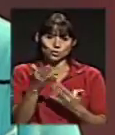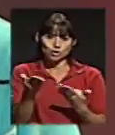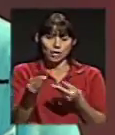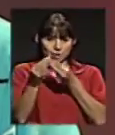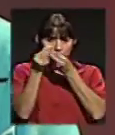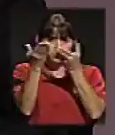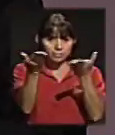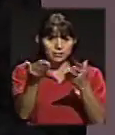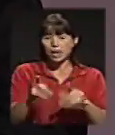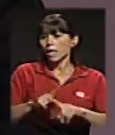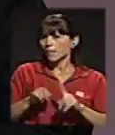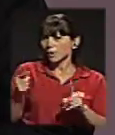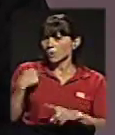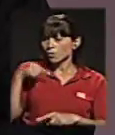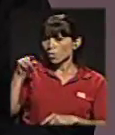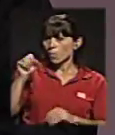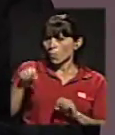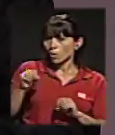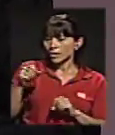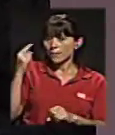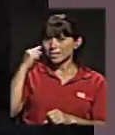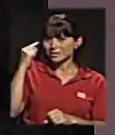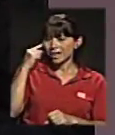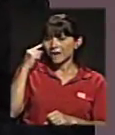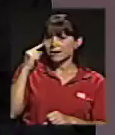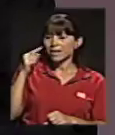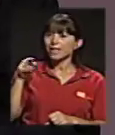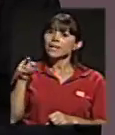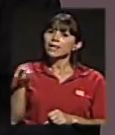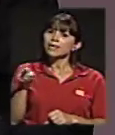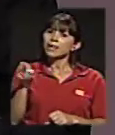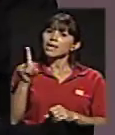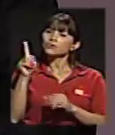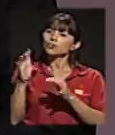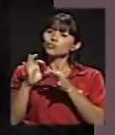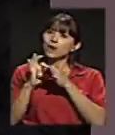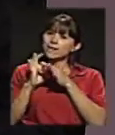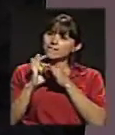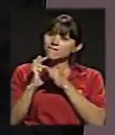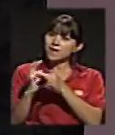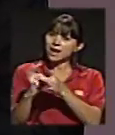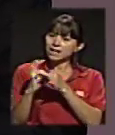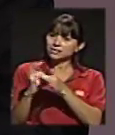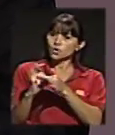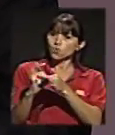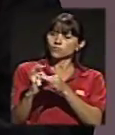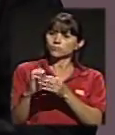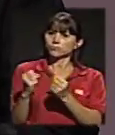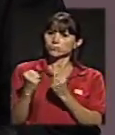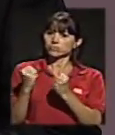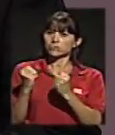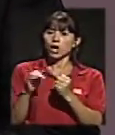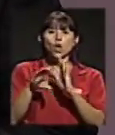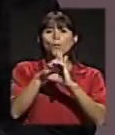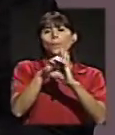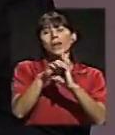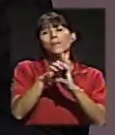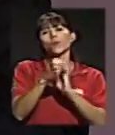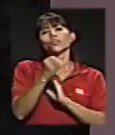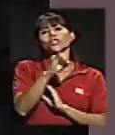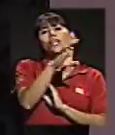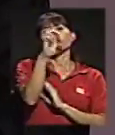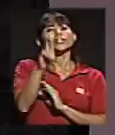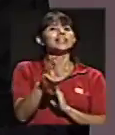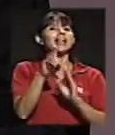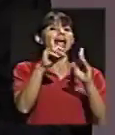Pero ahí uno podría pensar que eso es una relación tan estrecha como la que podría existir en Costa Rica si en una tienda